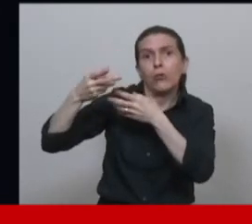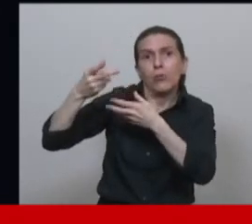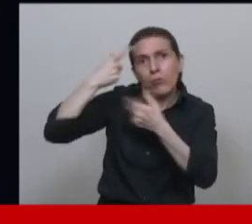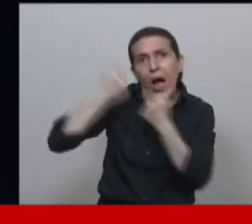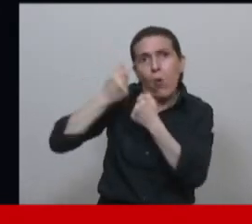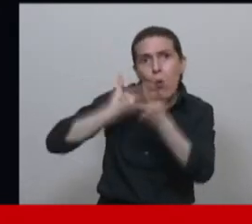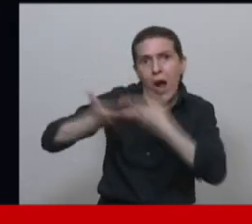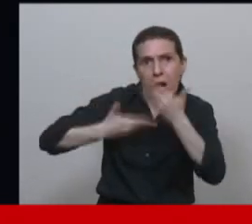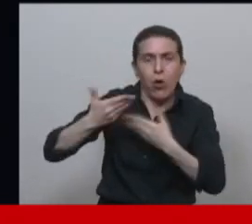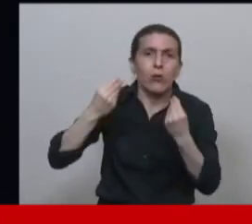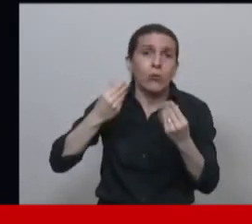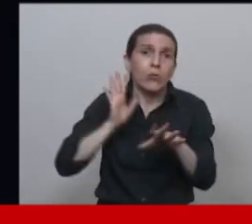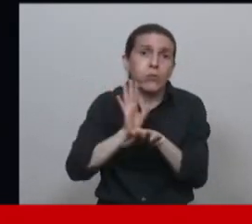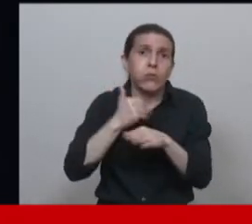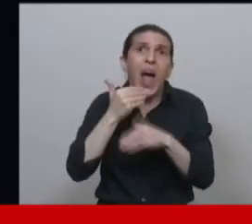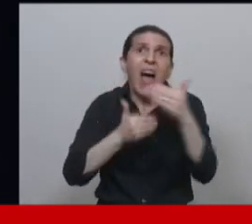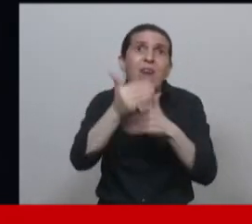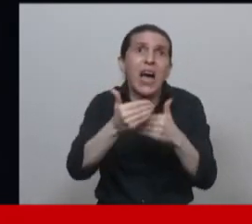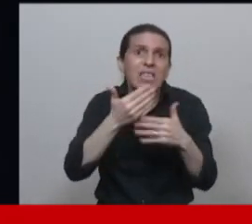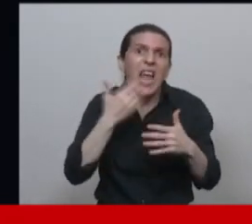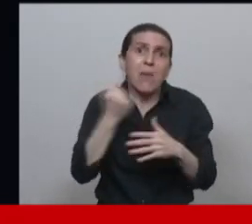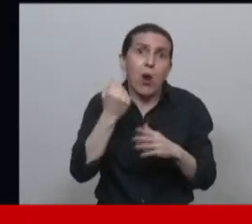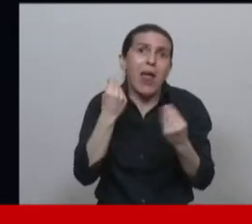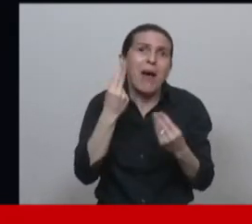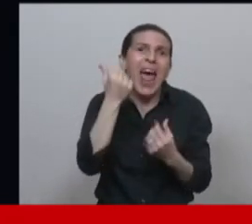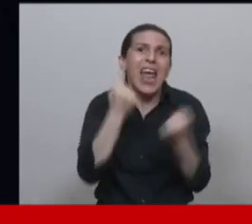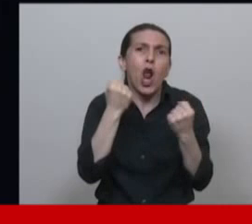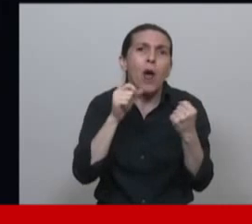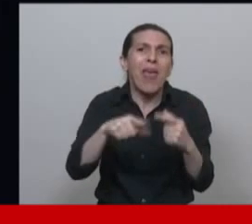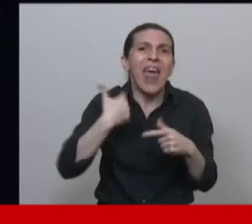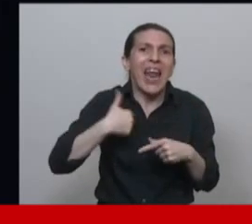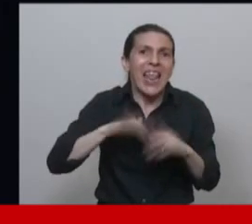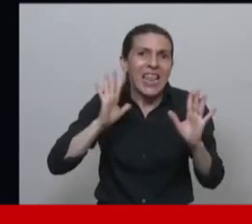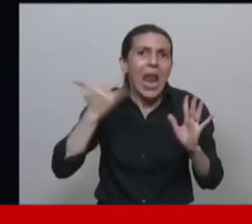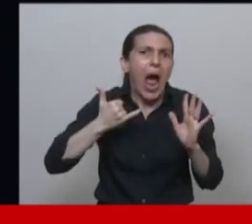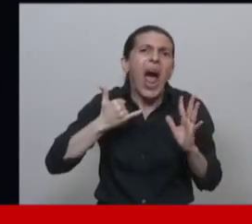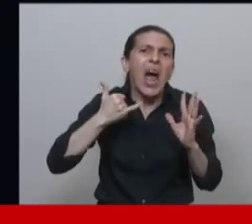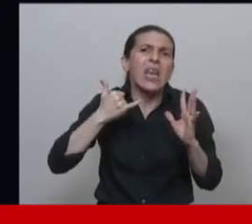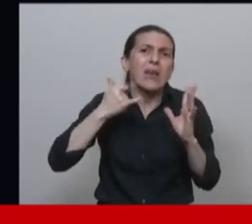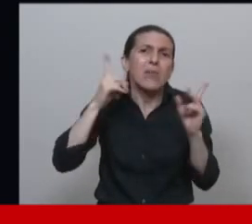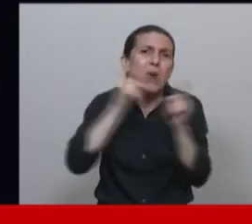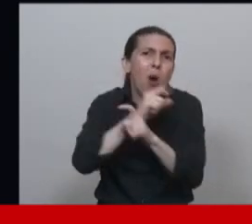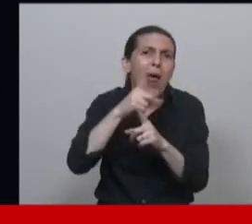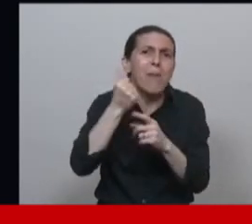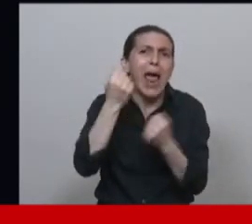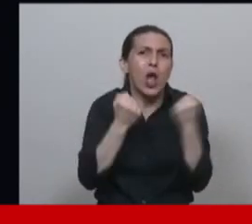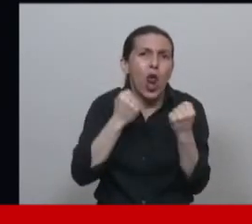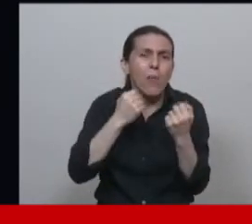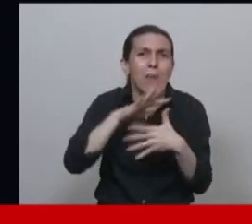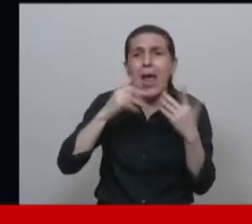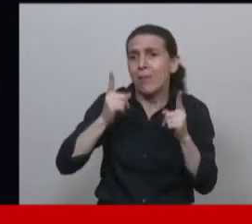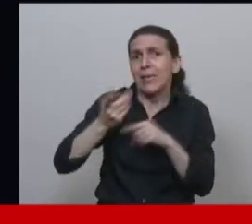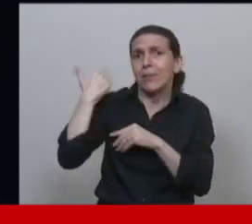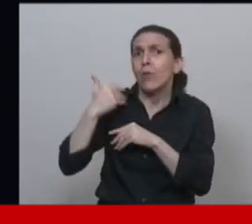el proceso de tranquilizar a la economía argentina, resolver la crisis que Argentina venía enfrentando desde abril